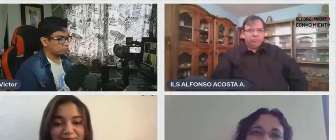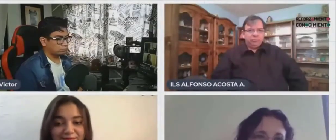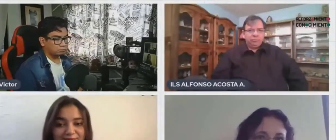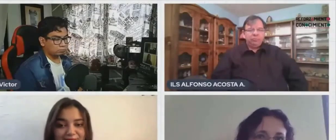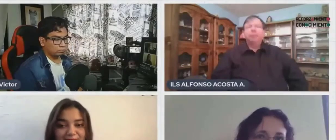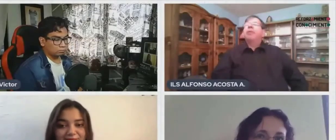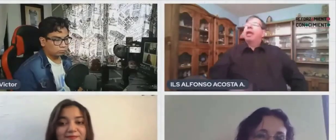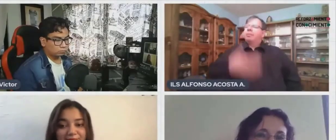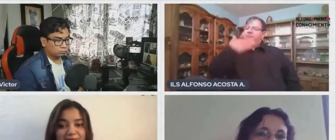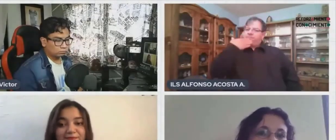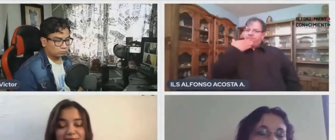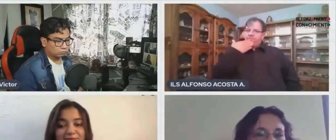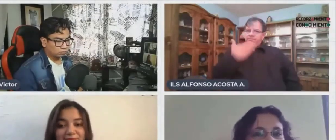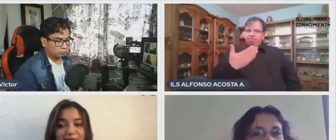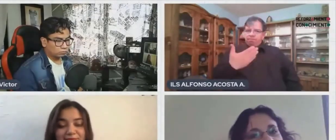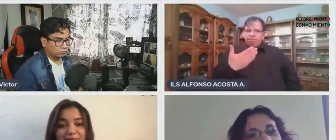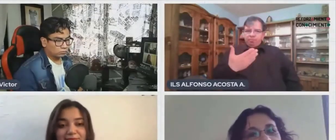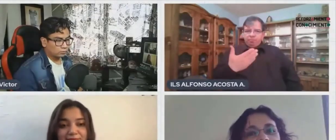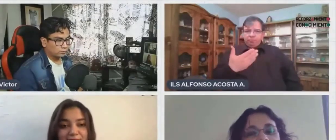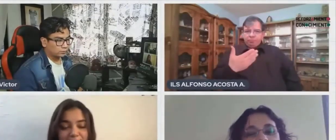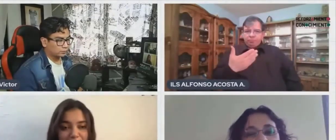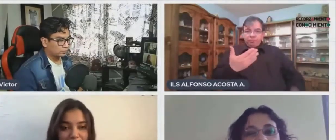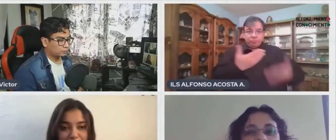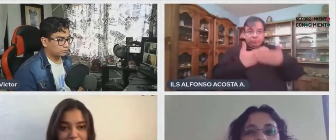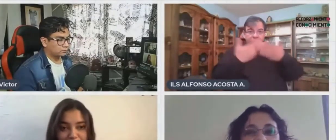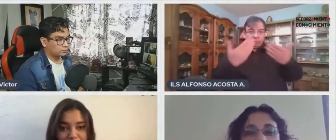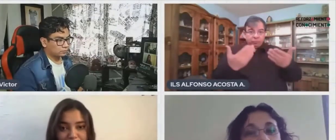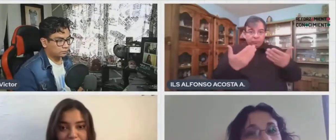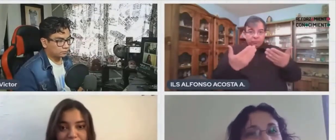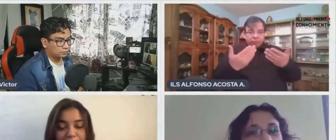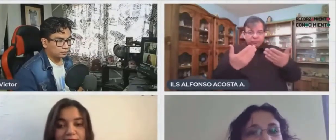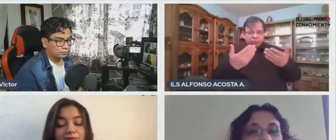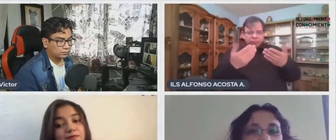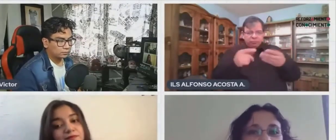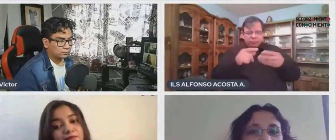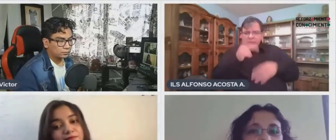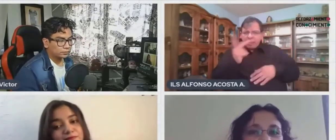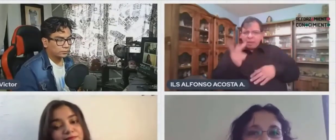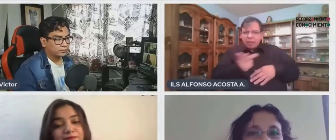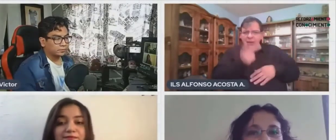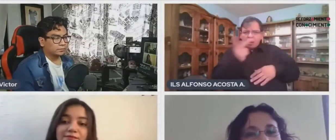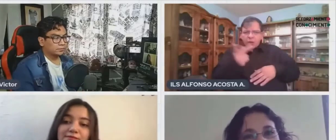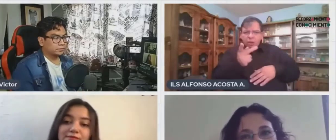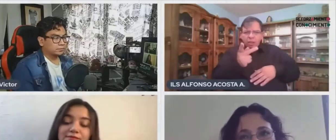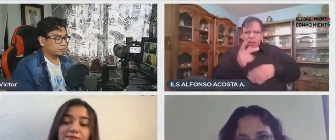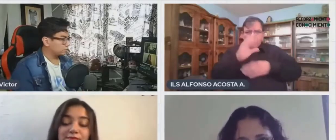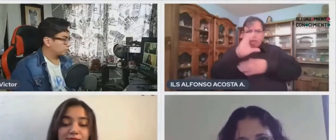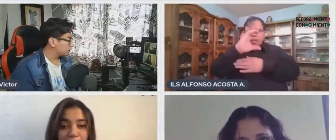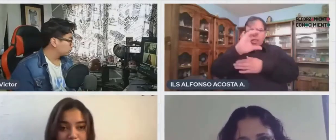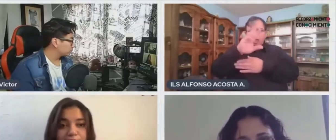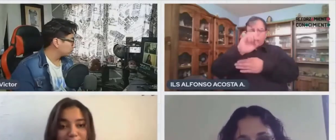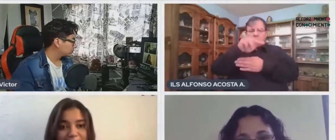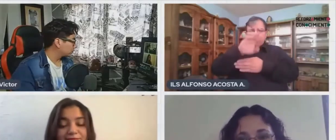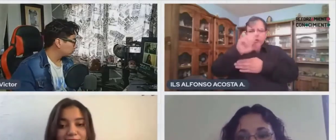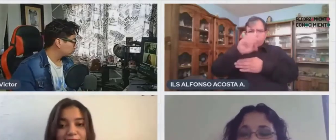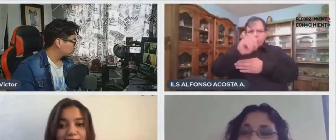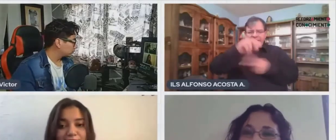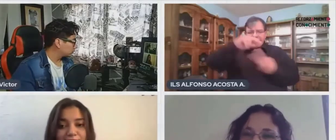Muy bien. En esta ocasión nos pregunta sobre los cromosomas X y Y.